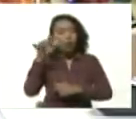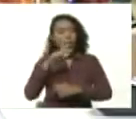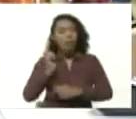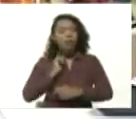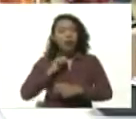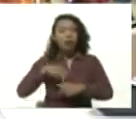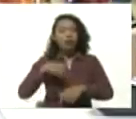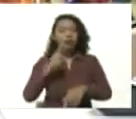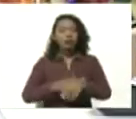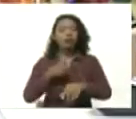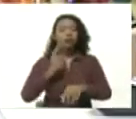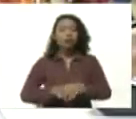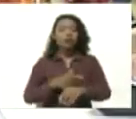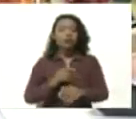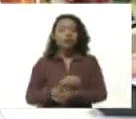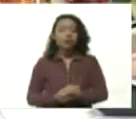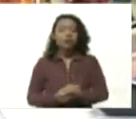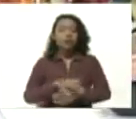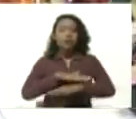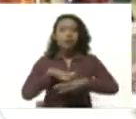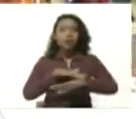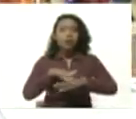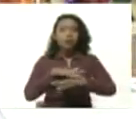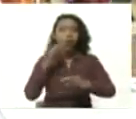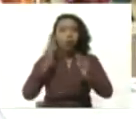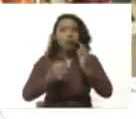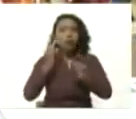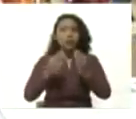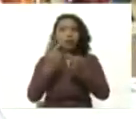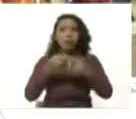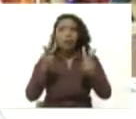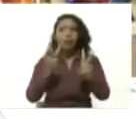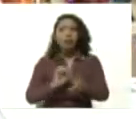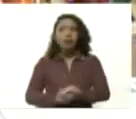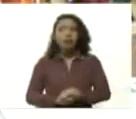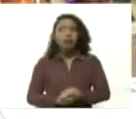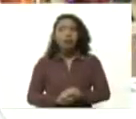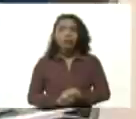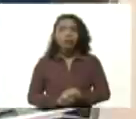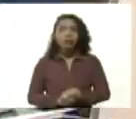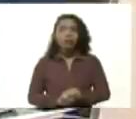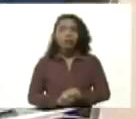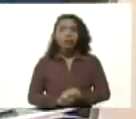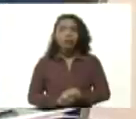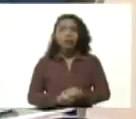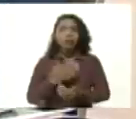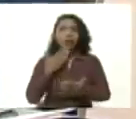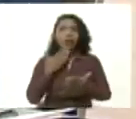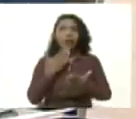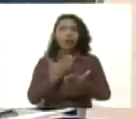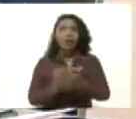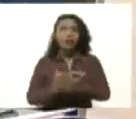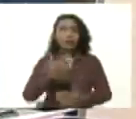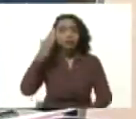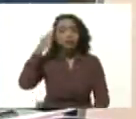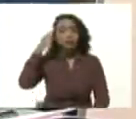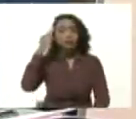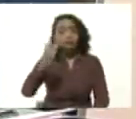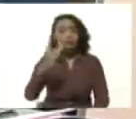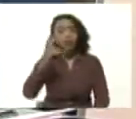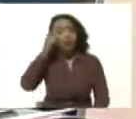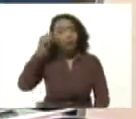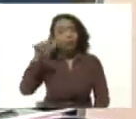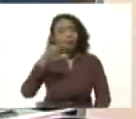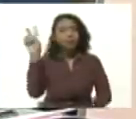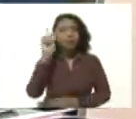momento. Señor Ministro de Interior, Justicia y Paz. Muchas gracias, mi comandante. Muy buenas noches, pueblo de